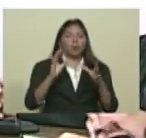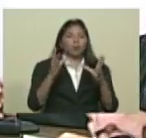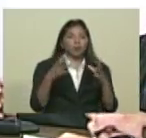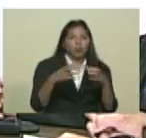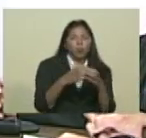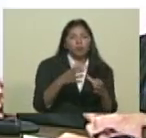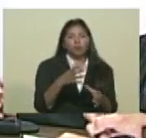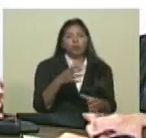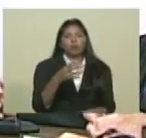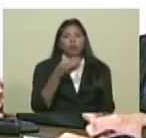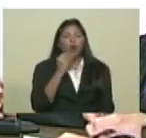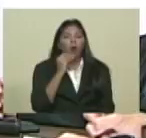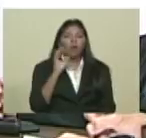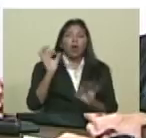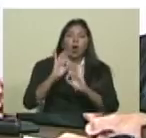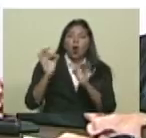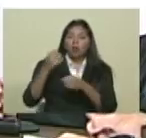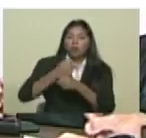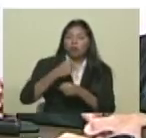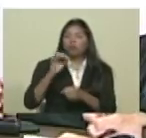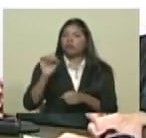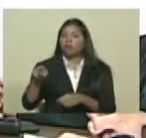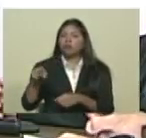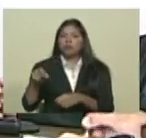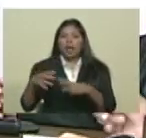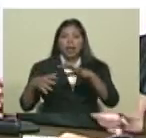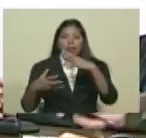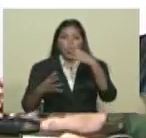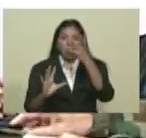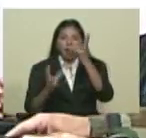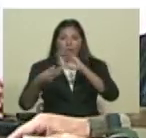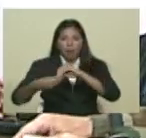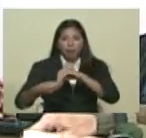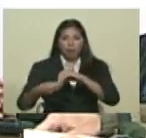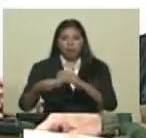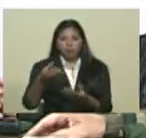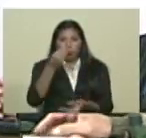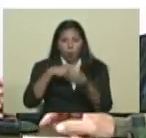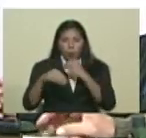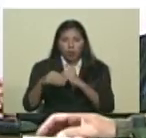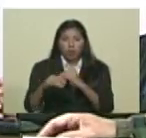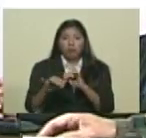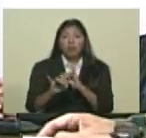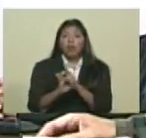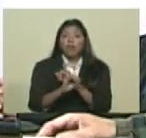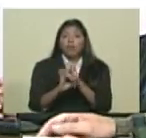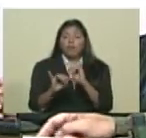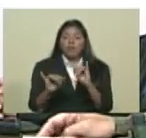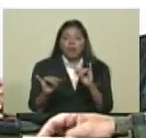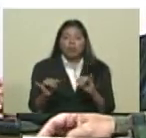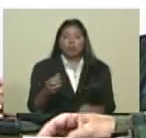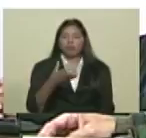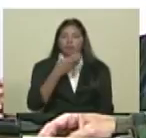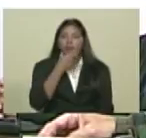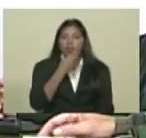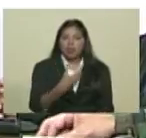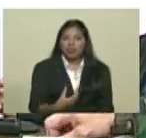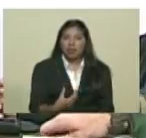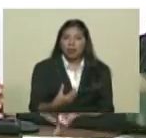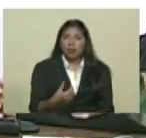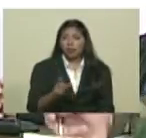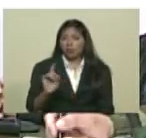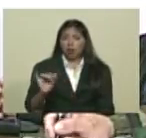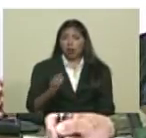CLAP, todo el plan especial para un cierre de diciembre feliz. Diciembre arrancó ya para